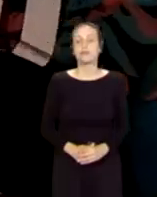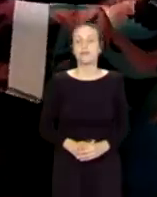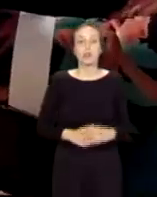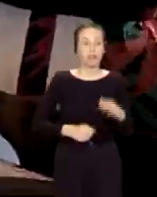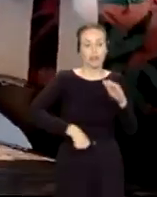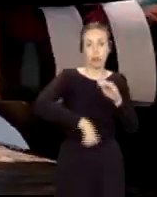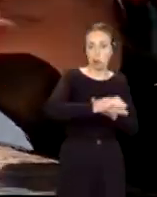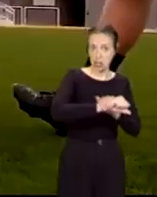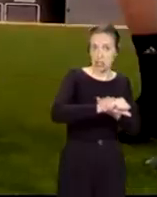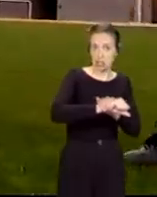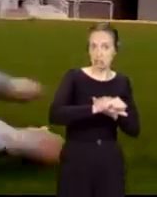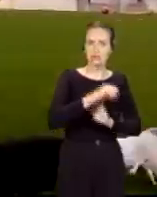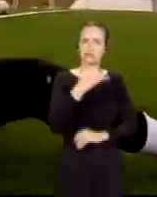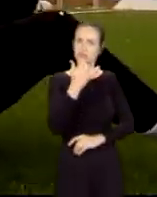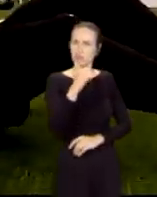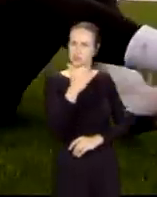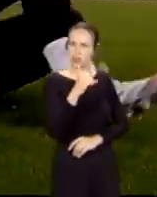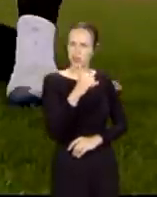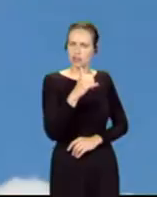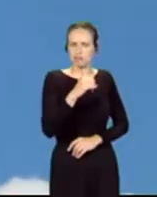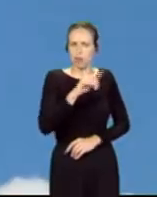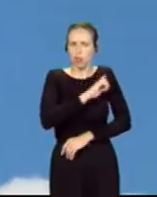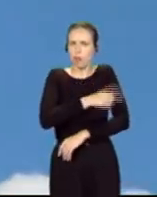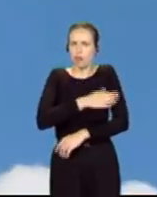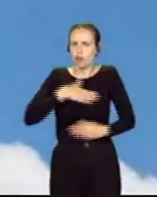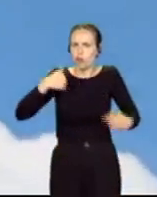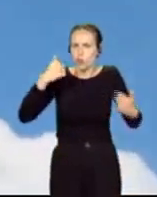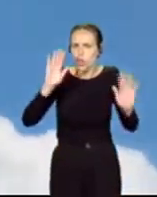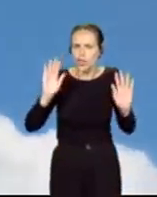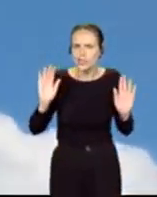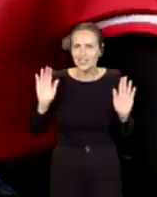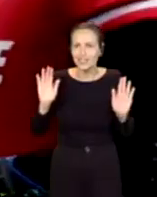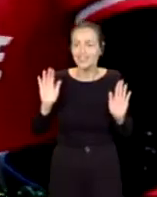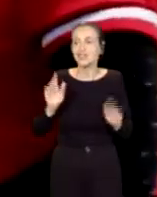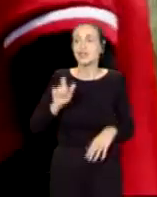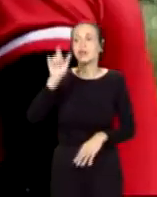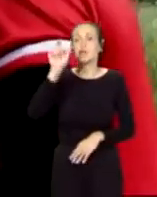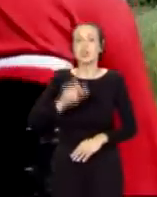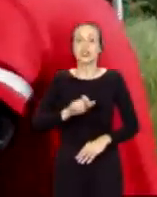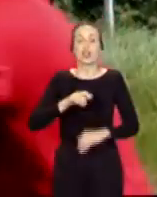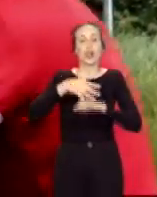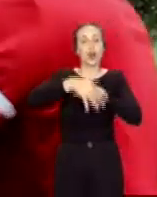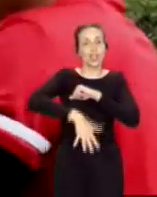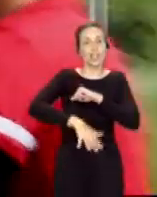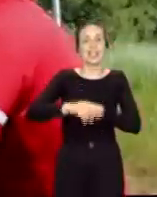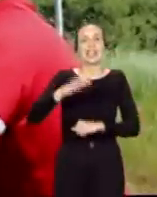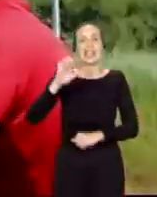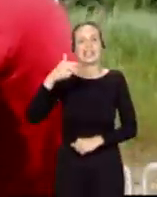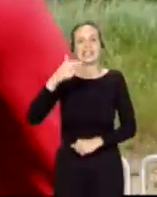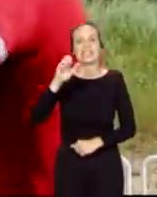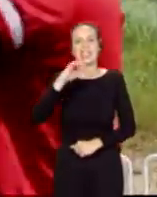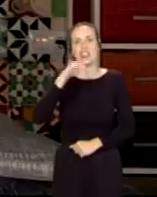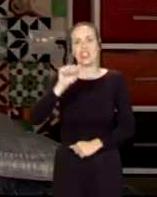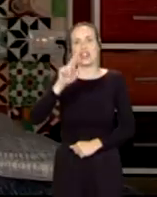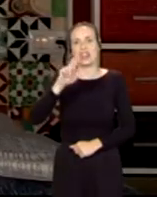futbolista, surfista y todo lo que uno quiera hacer. Es el mensaje con la que la jugadora del Costa de Eje, María Echezarreta, quiere ayudar a los jóvenes